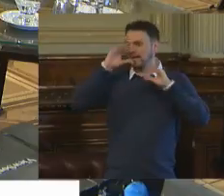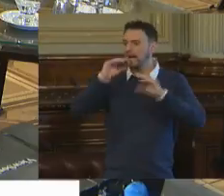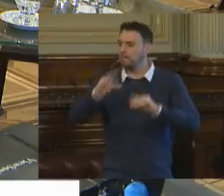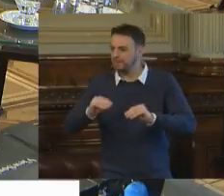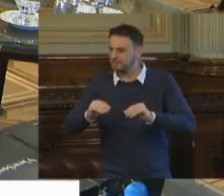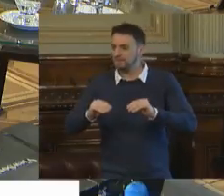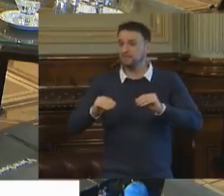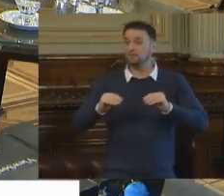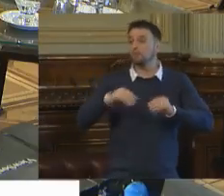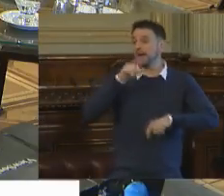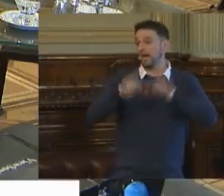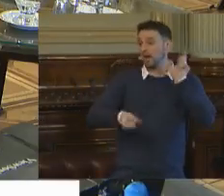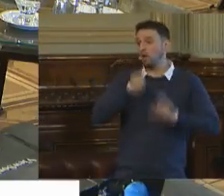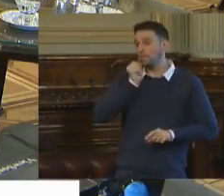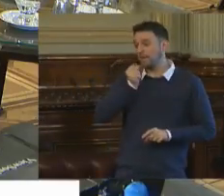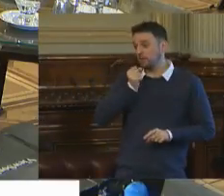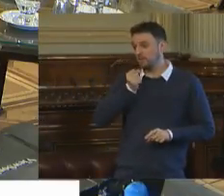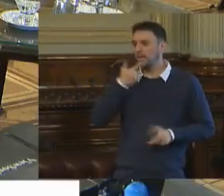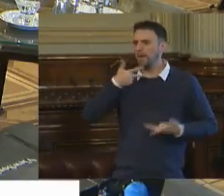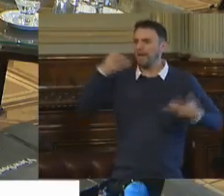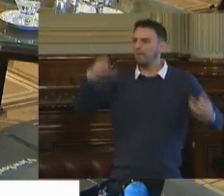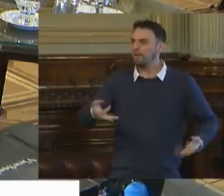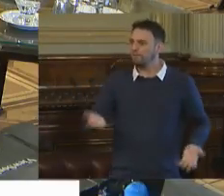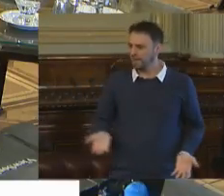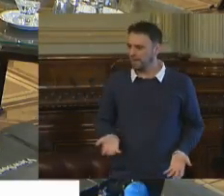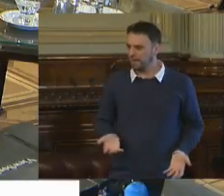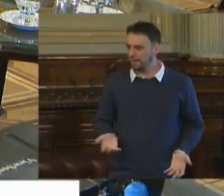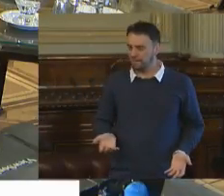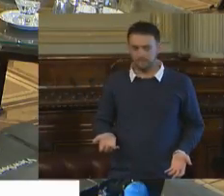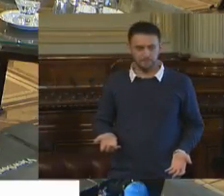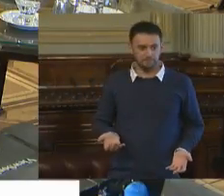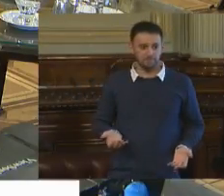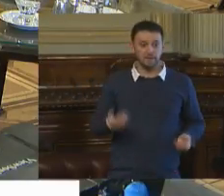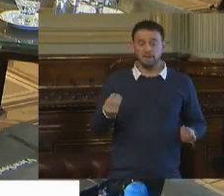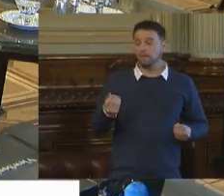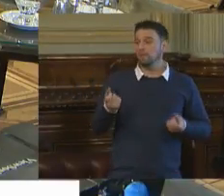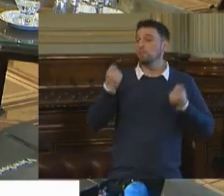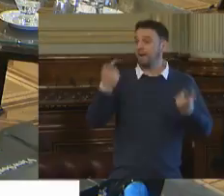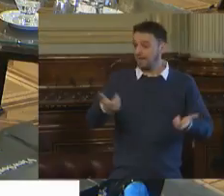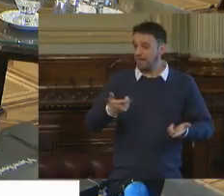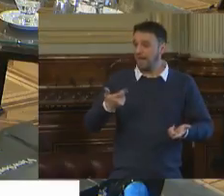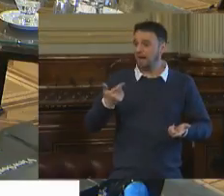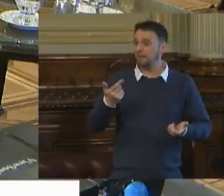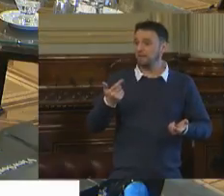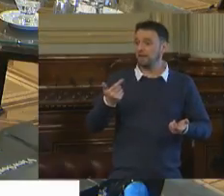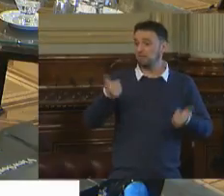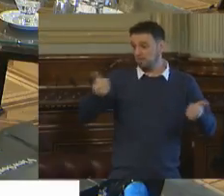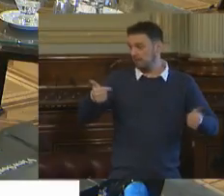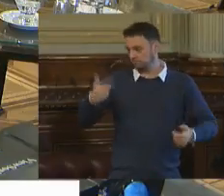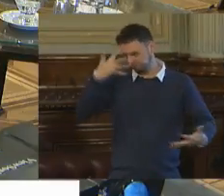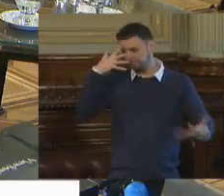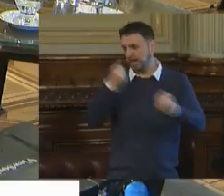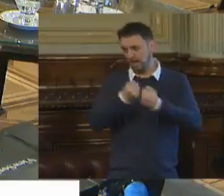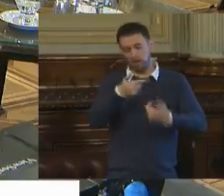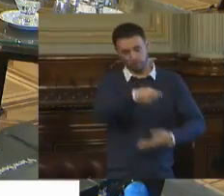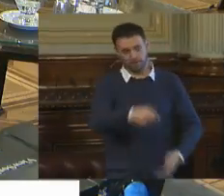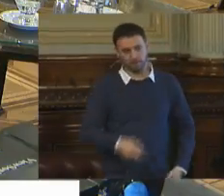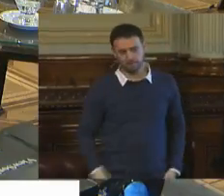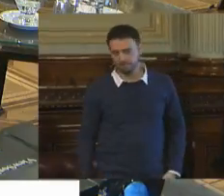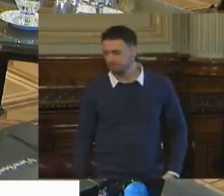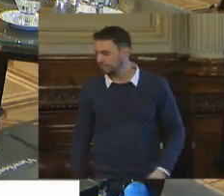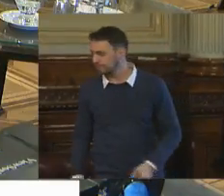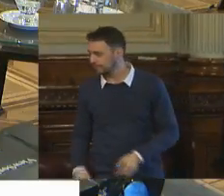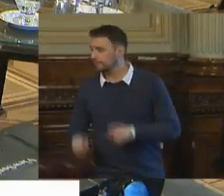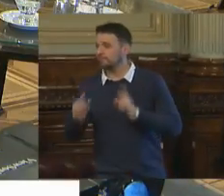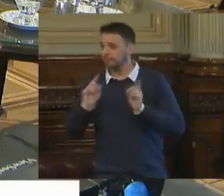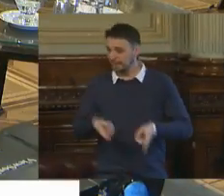y de capacitar a los periodistas pero no se está educando perjudicarnos estoy totalmente de acuerdo